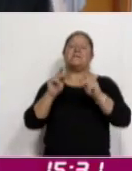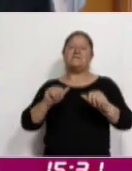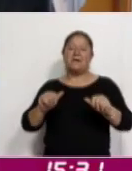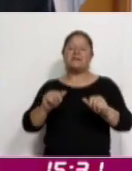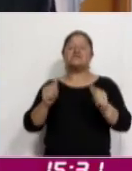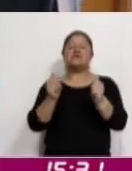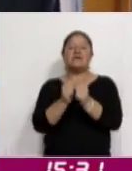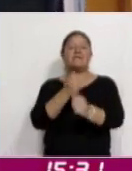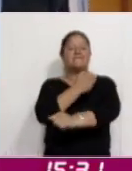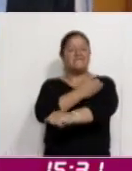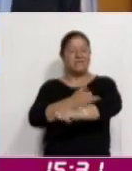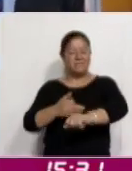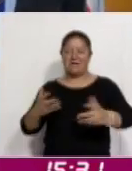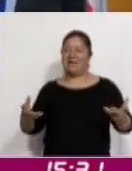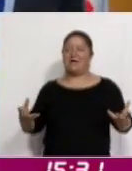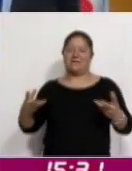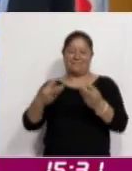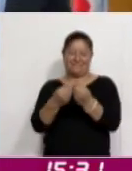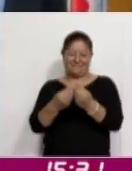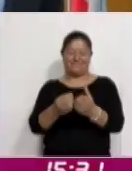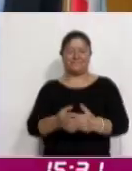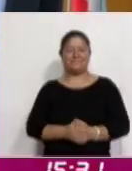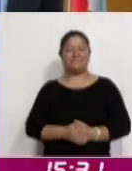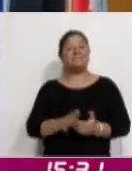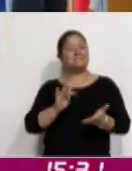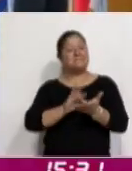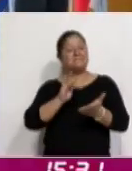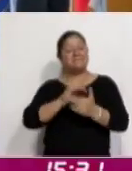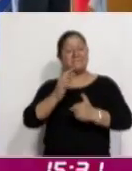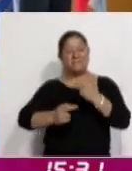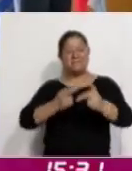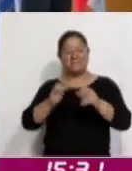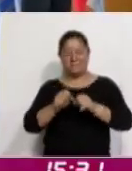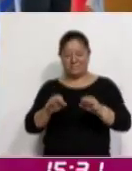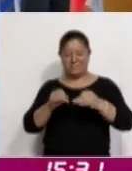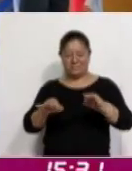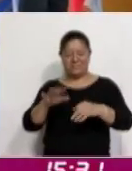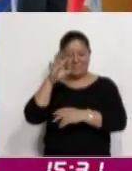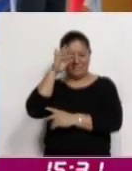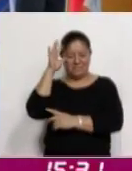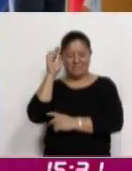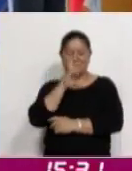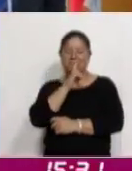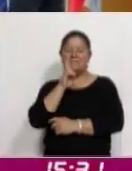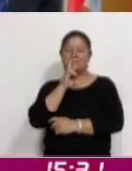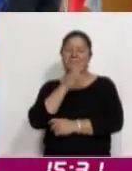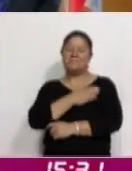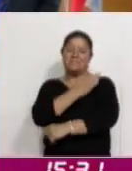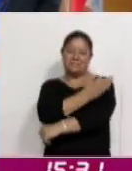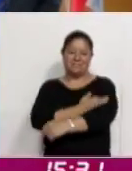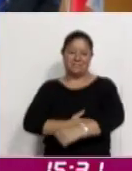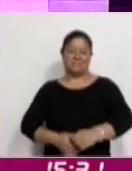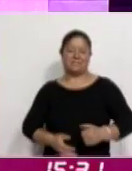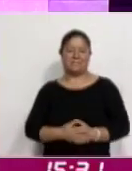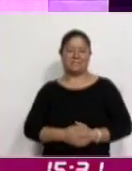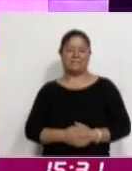familia conviviendo. Muchas gracias. Nosotros regresamos los micrófonos al estudio deseándoles que tengan una excelente